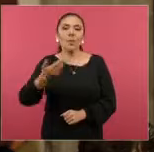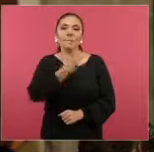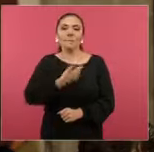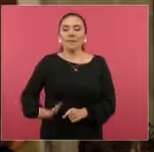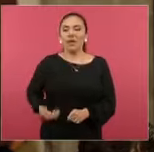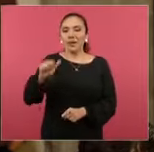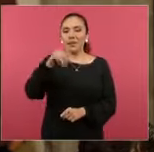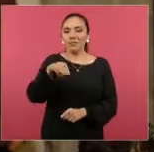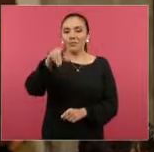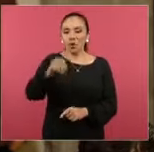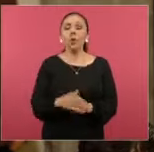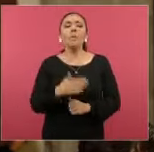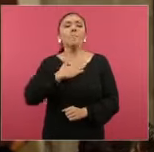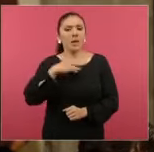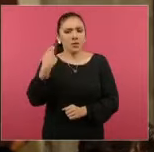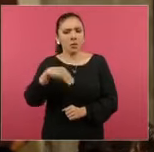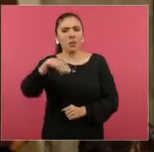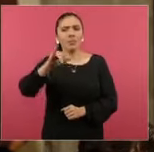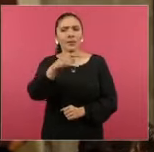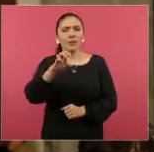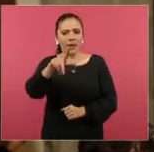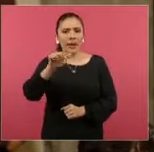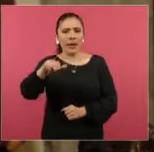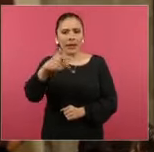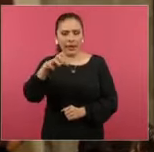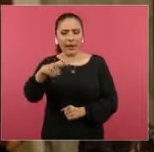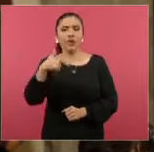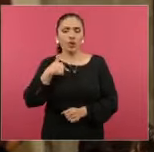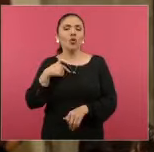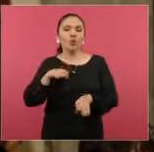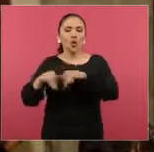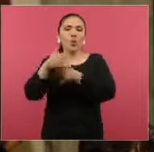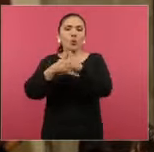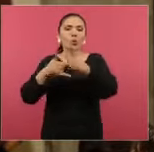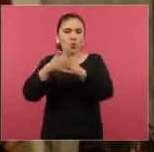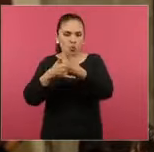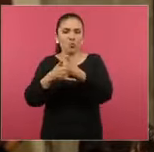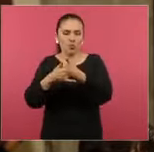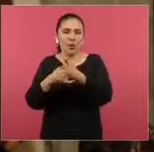López Obrador. Me llamo Miguel Ángel Ricaud, mi canal es Miki Noticias de YouTube.